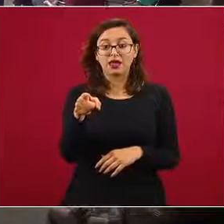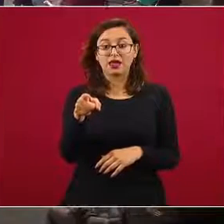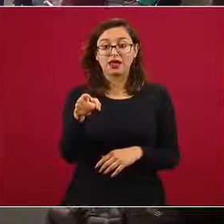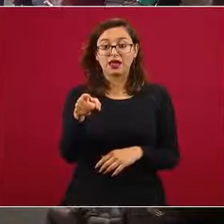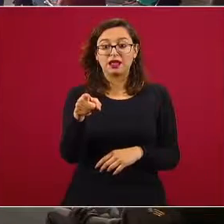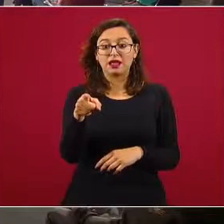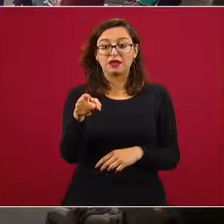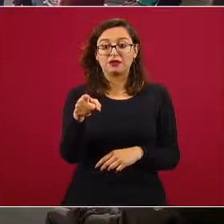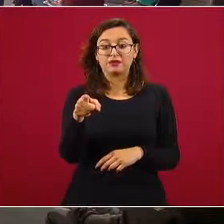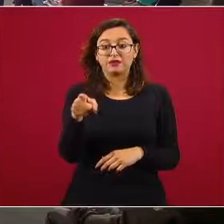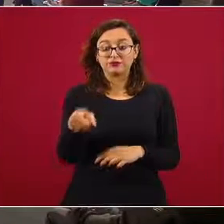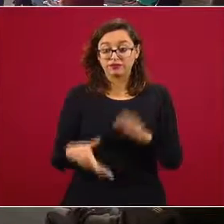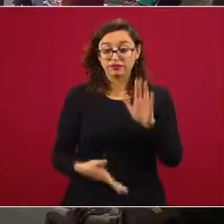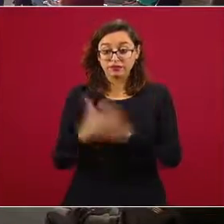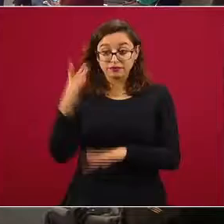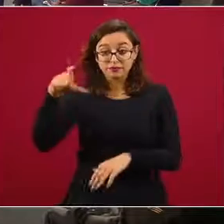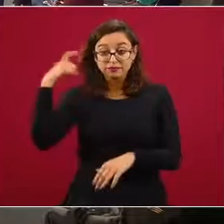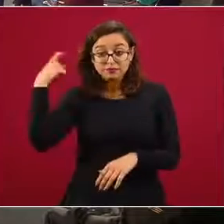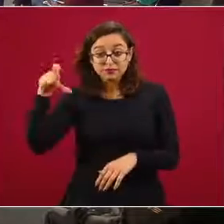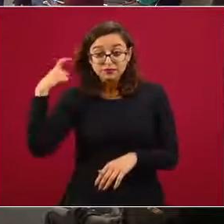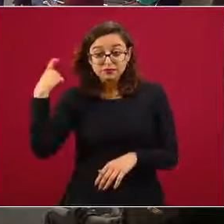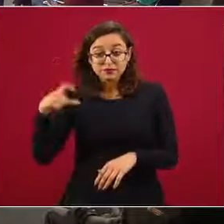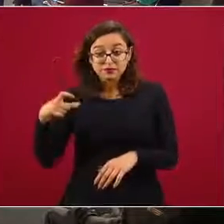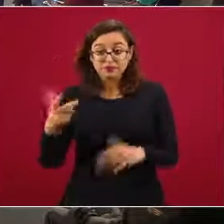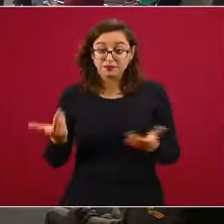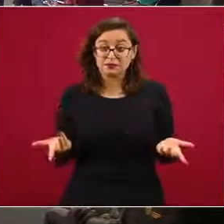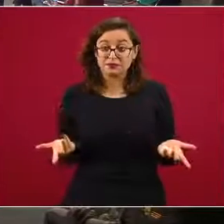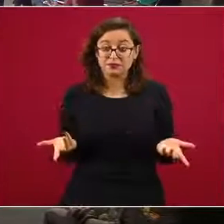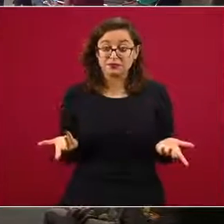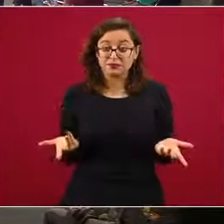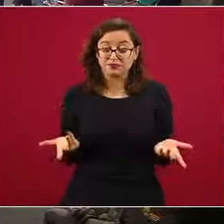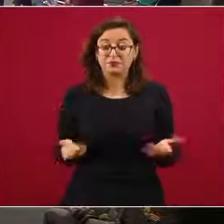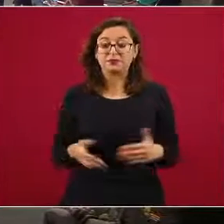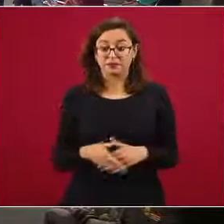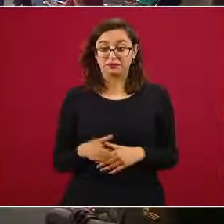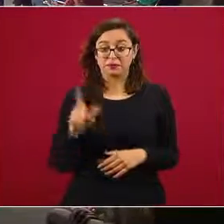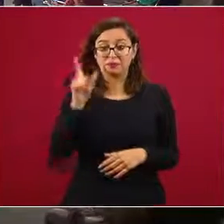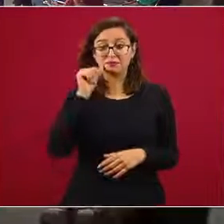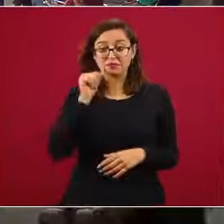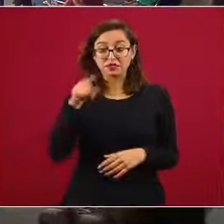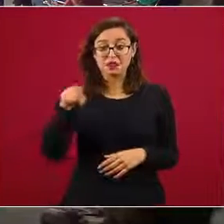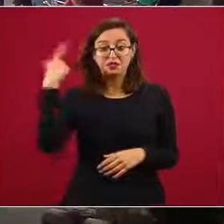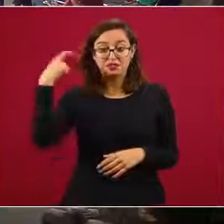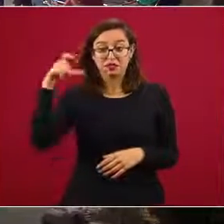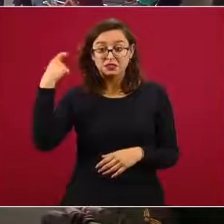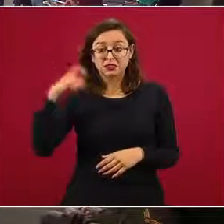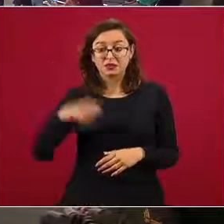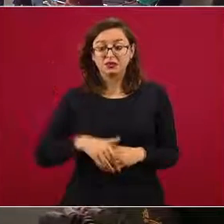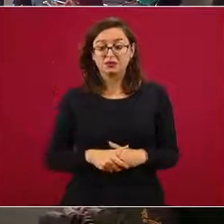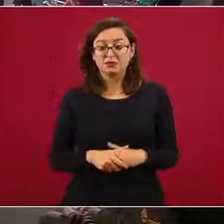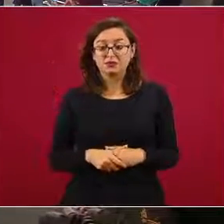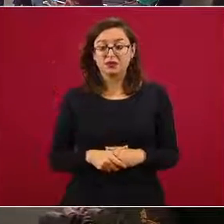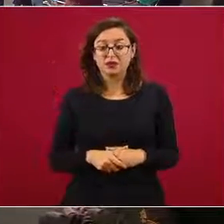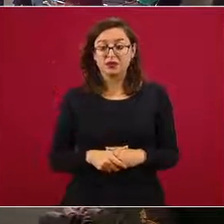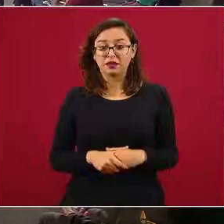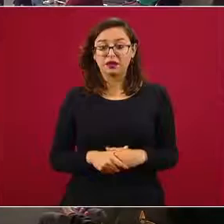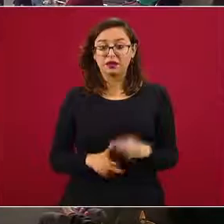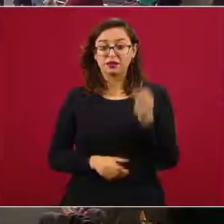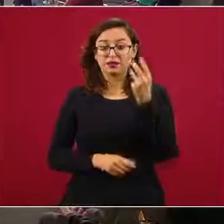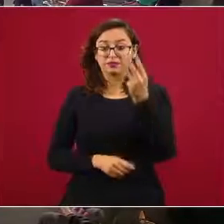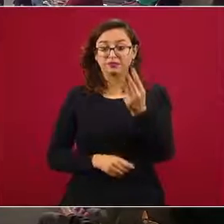¿Vas a ir a Querétaro? ¿Sí? ¿Ya? Ahí está. A Querétaro. Querétaro